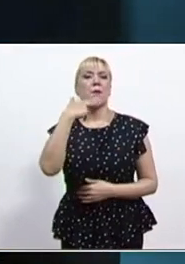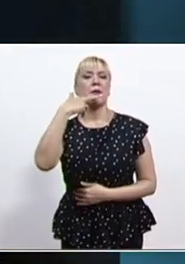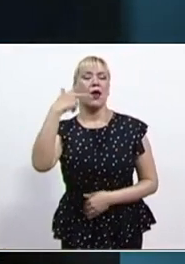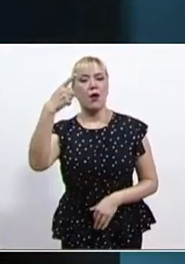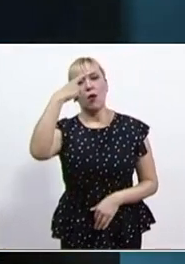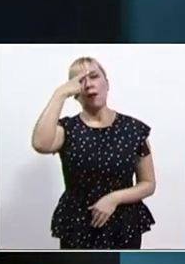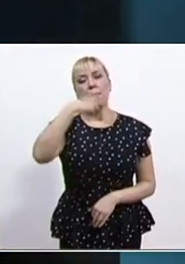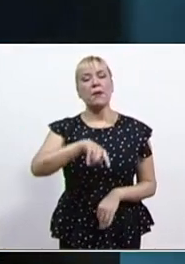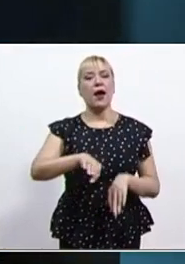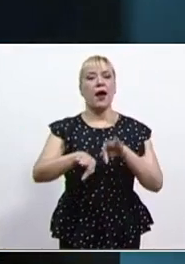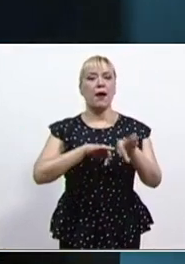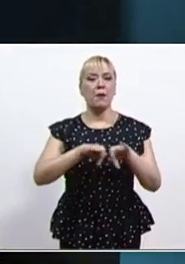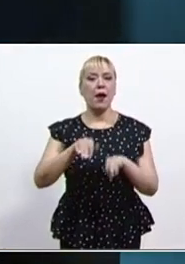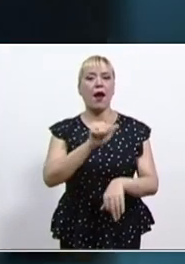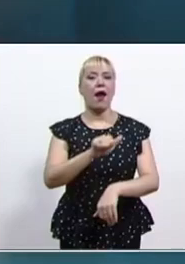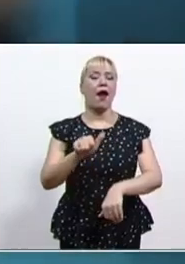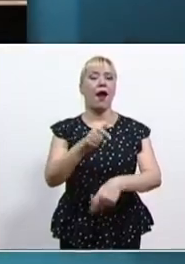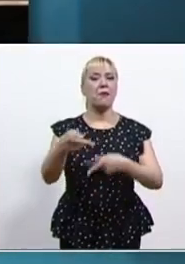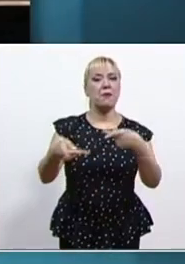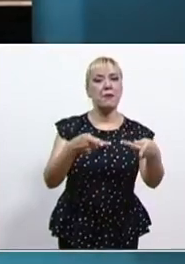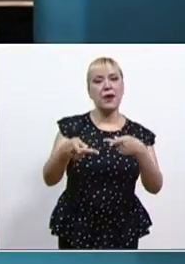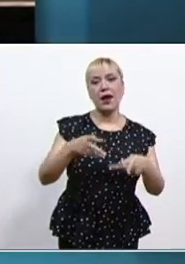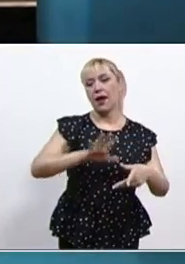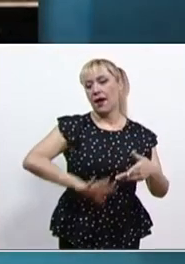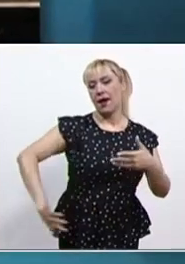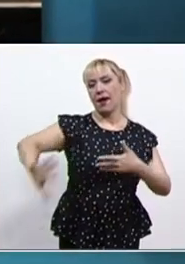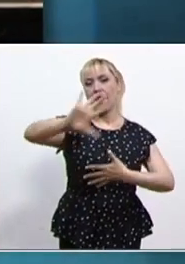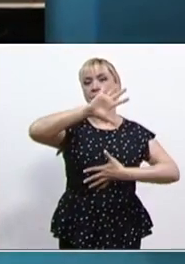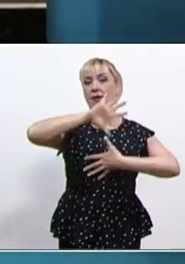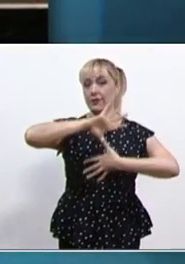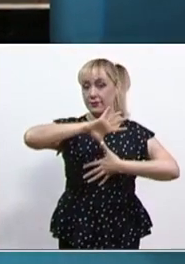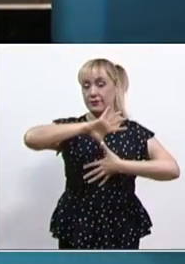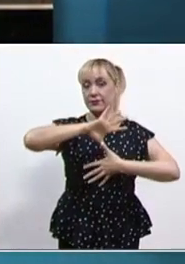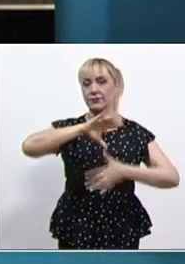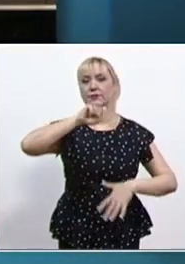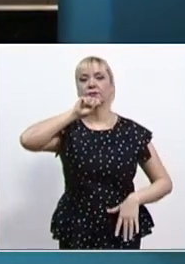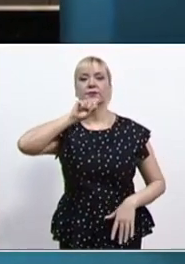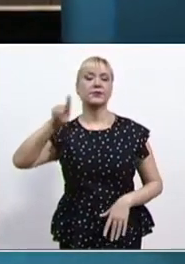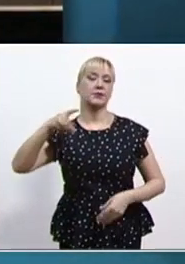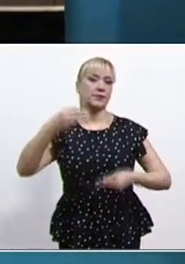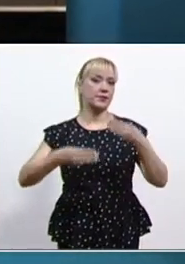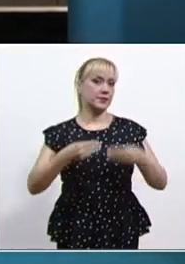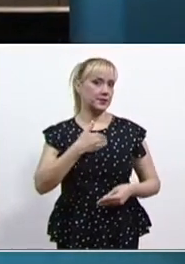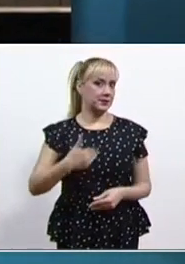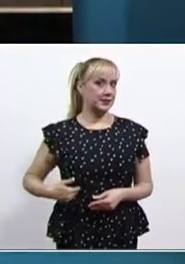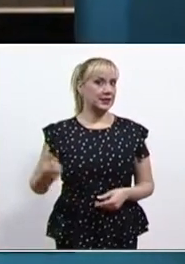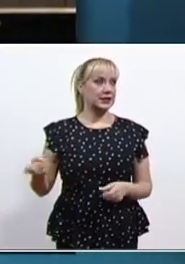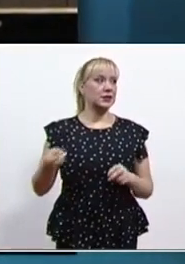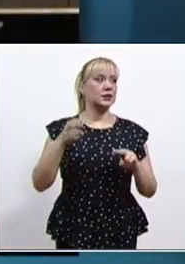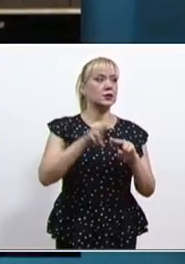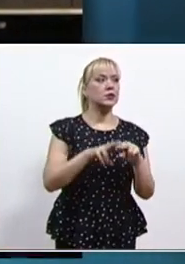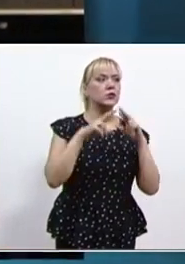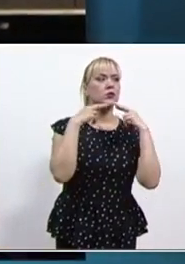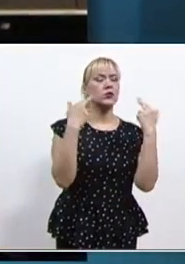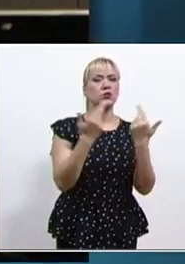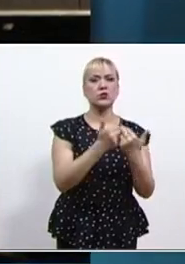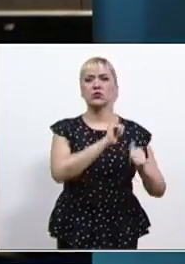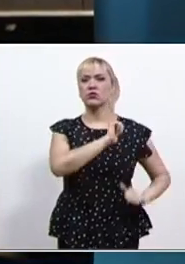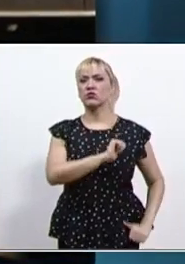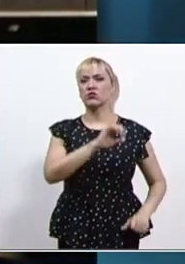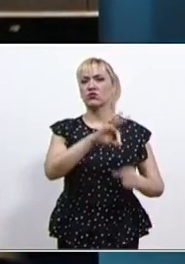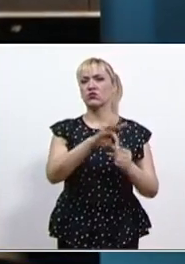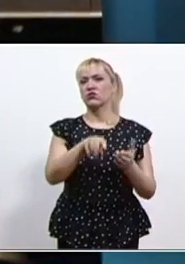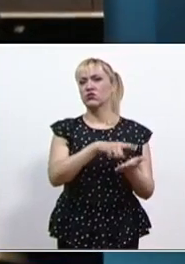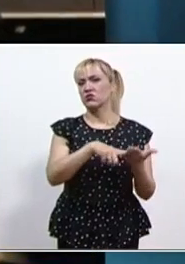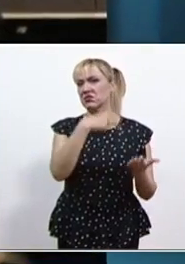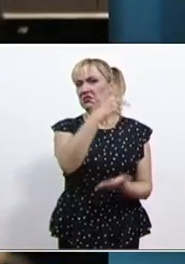a cabo las elecciones en el continente americano. Asimismo, el magistrado presidente sostuvo reuniones con autoridades electorales